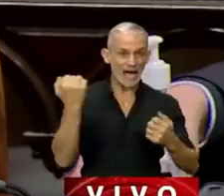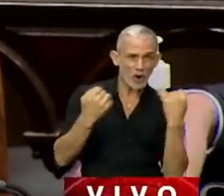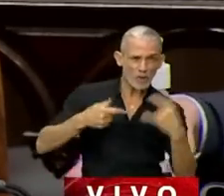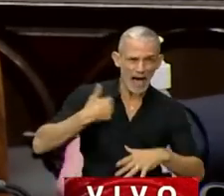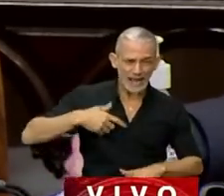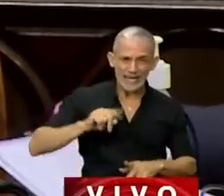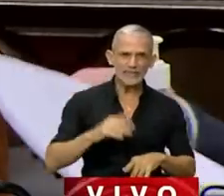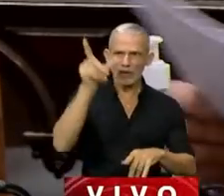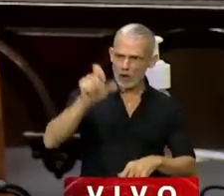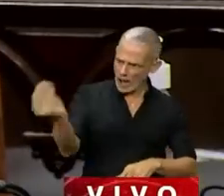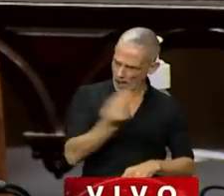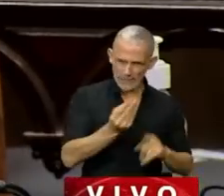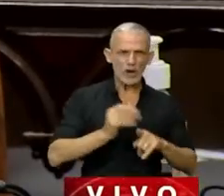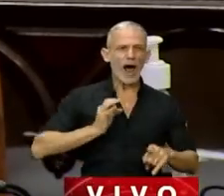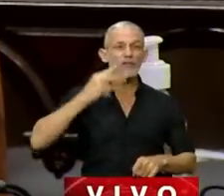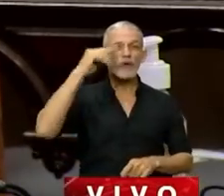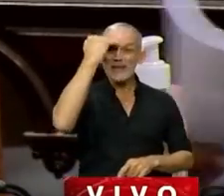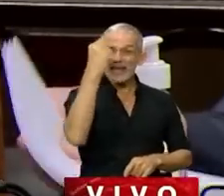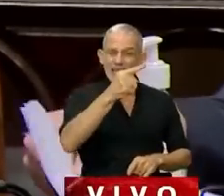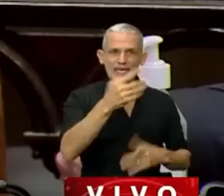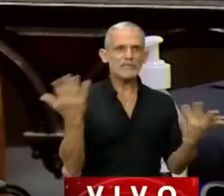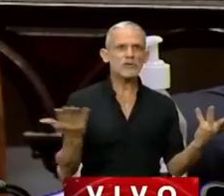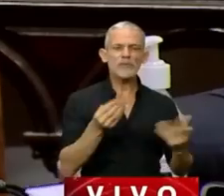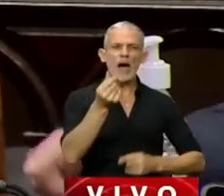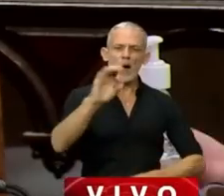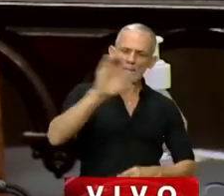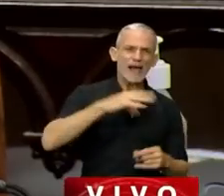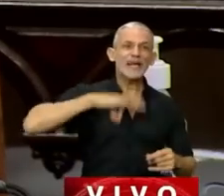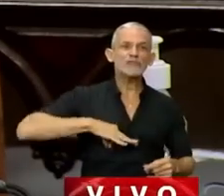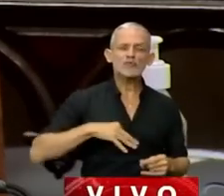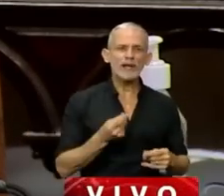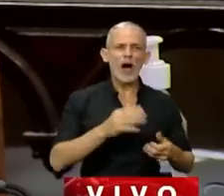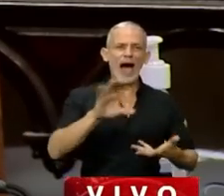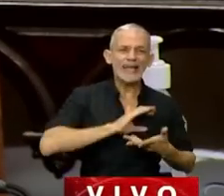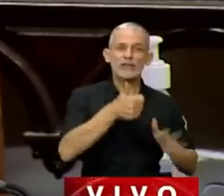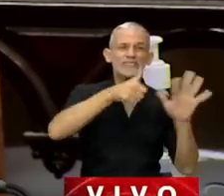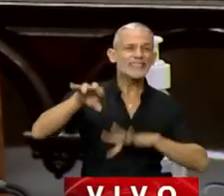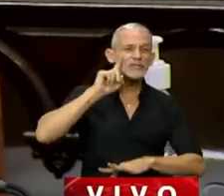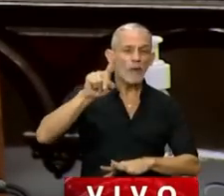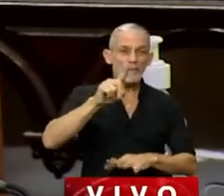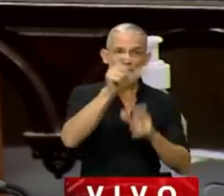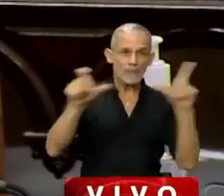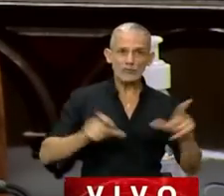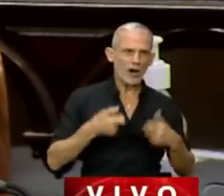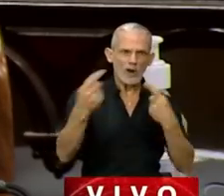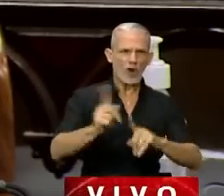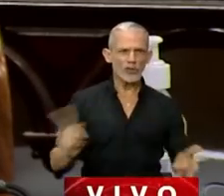hayan elegido una persona que en el 2015 no dejó la plata de los sueldos y aguinaldo de 600.000